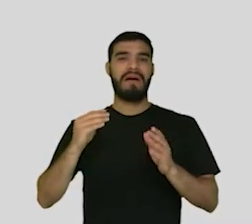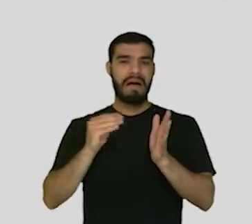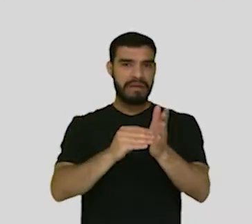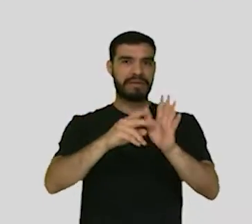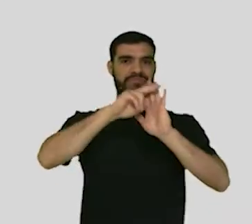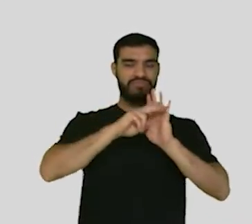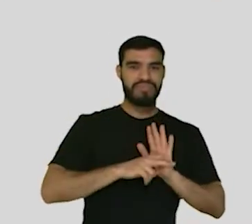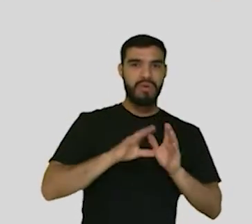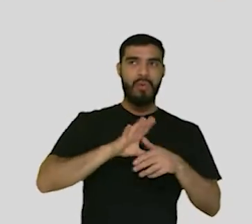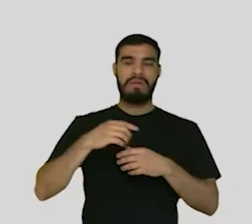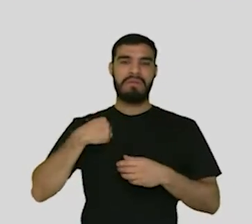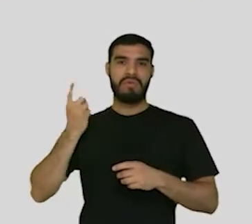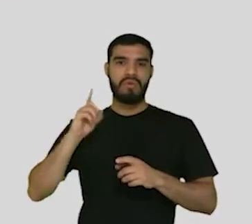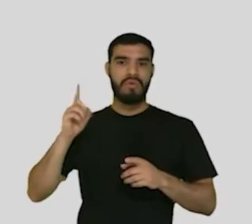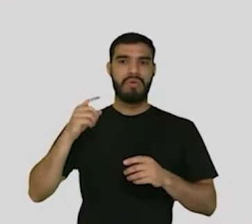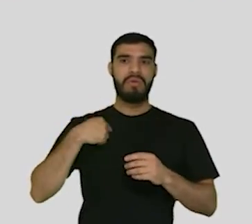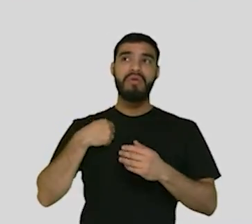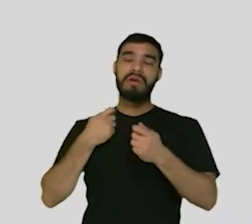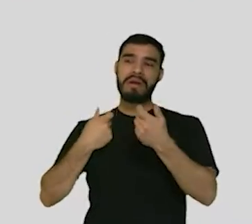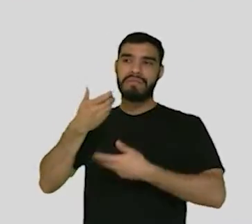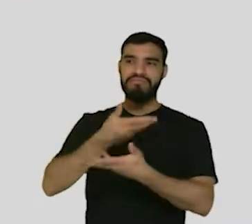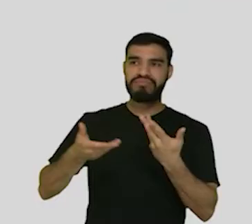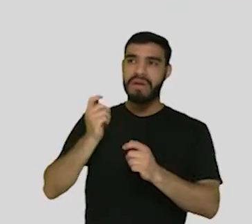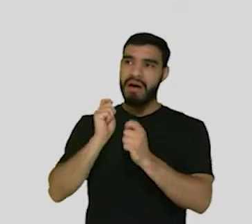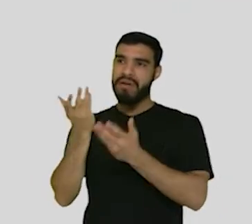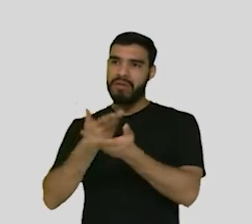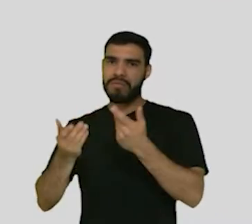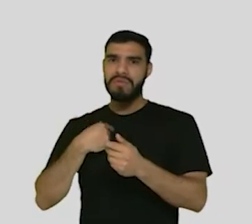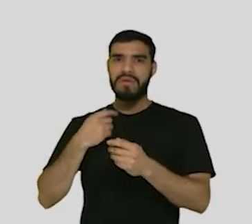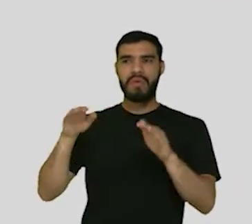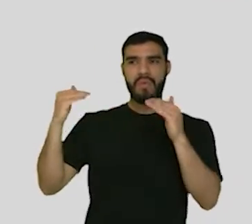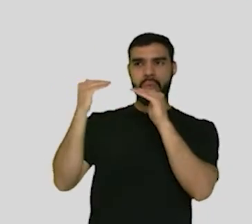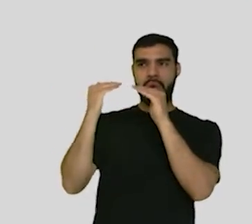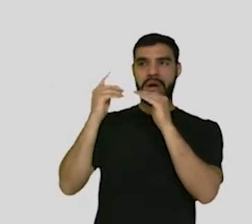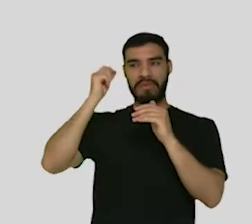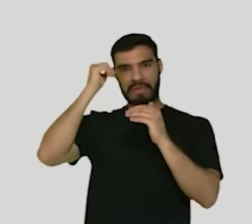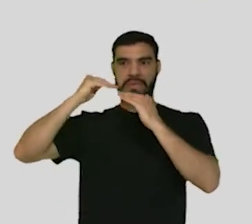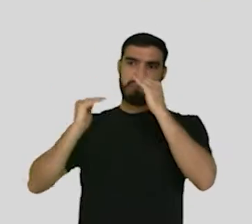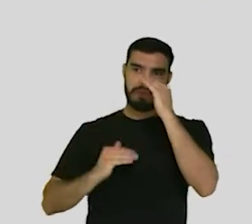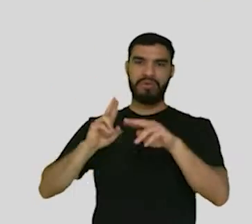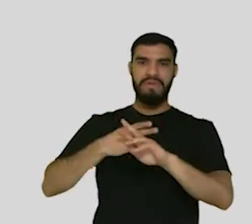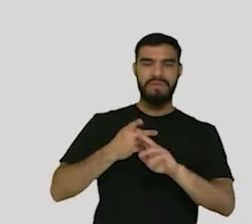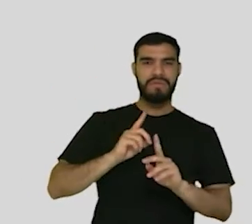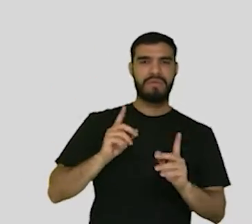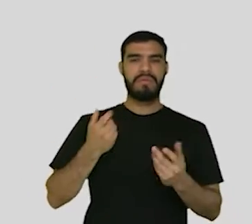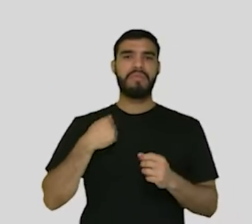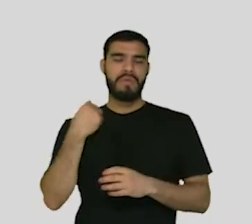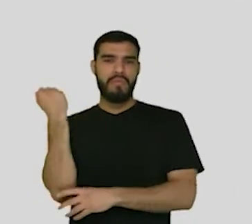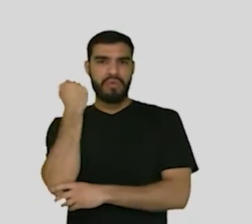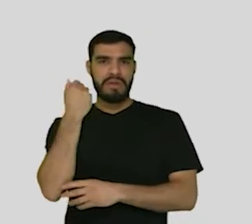ayu pero nada hay nemo cañima nada no puede no va a vender área de inferioridad. Entonces, creo que para eso es